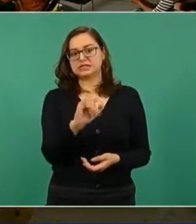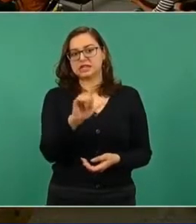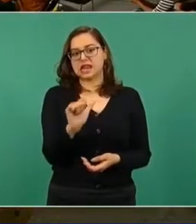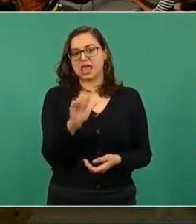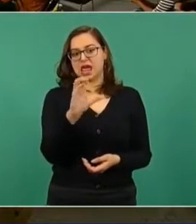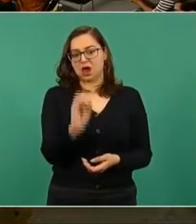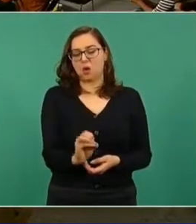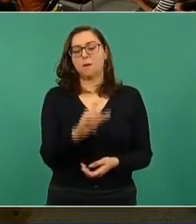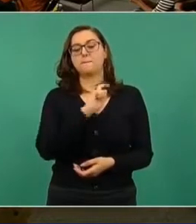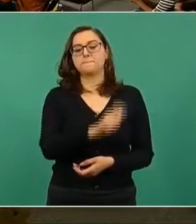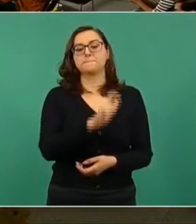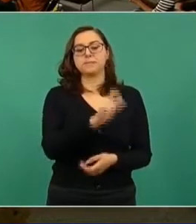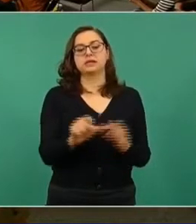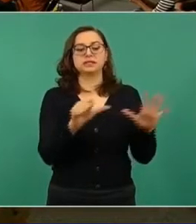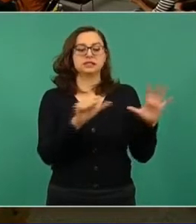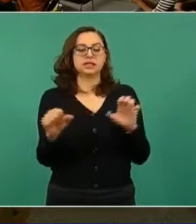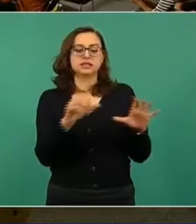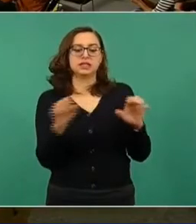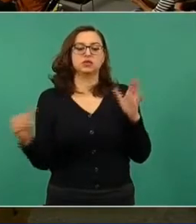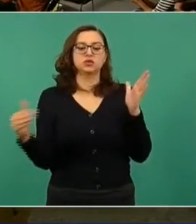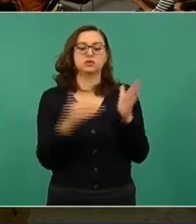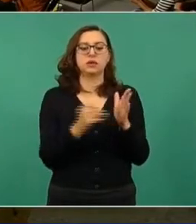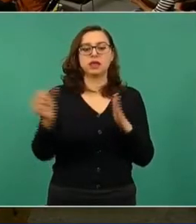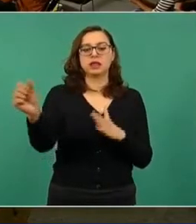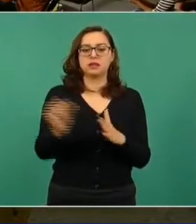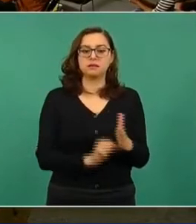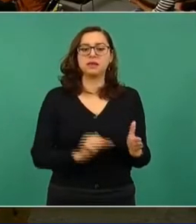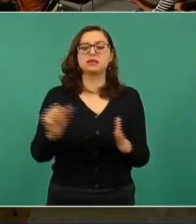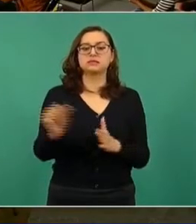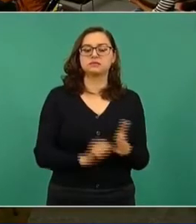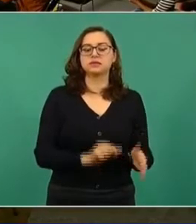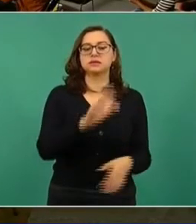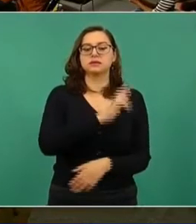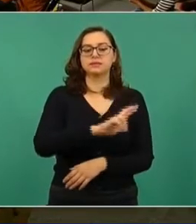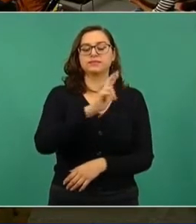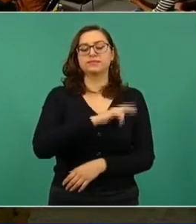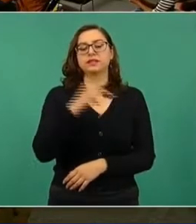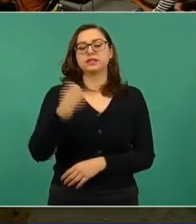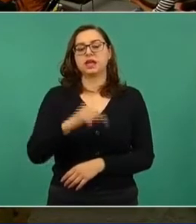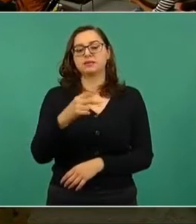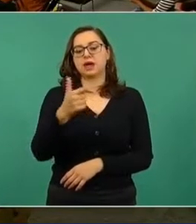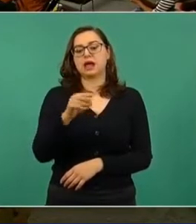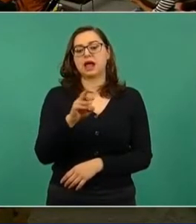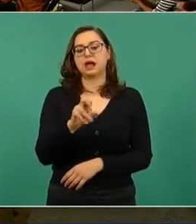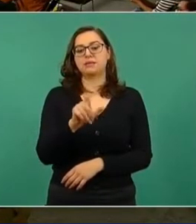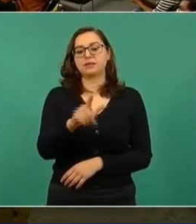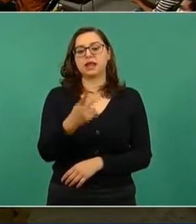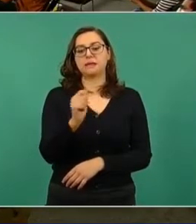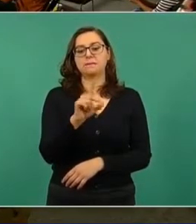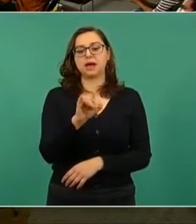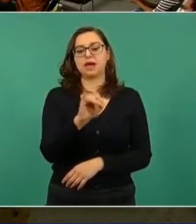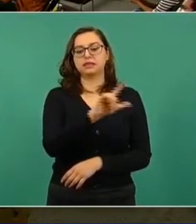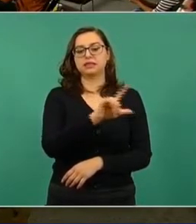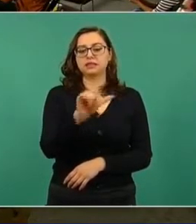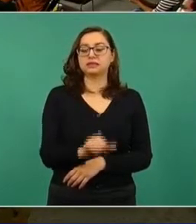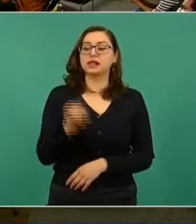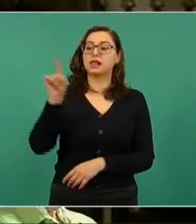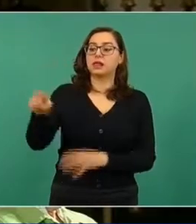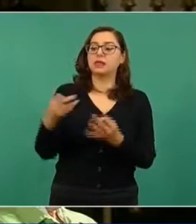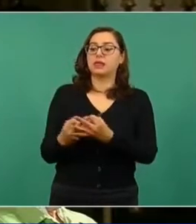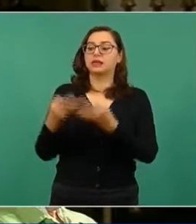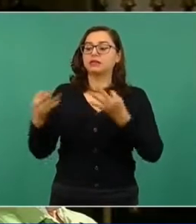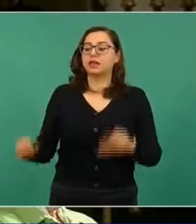por la cual paga 600,000 pesos de renta al mes. Se llama Gabriel Padilla Cordero, pagó a 2,000 pesos el metro